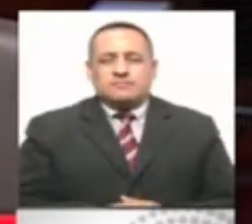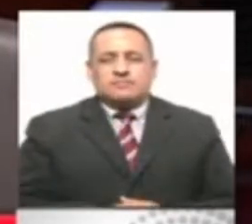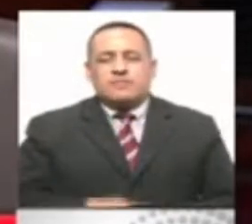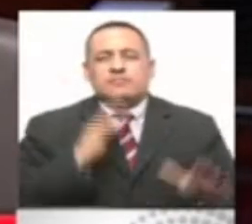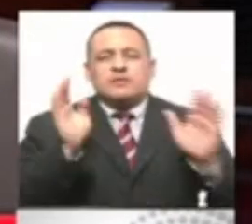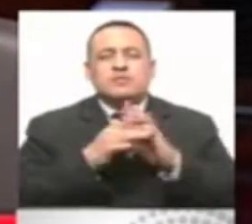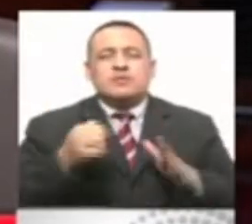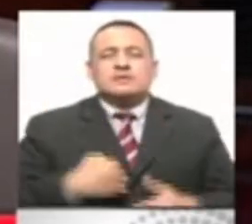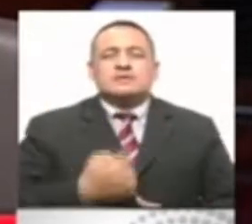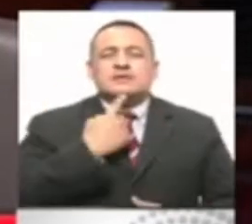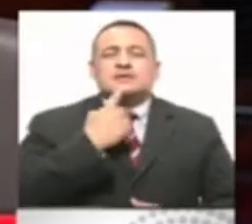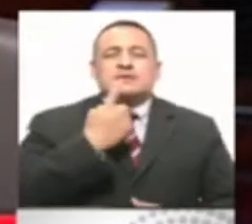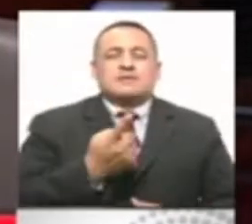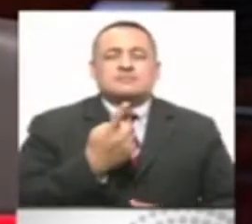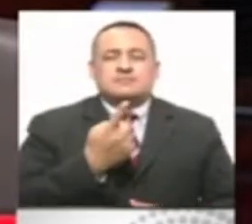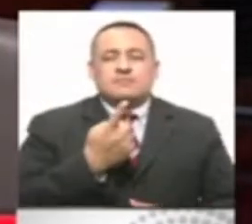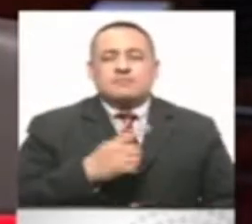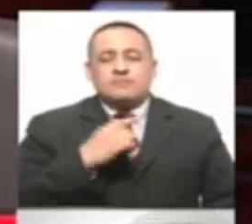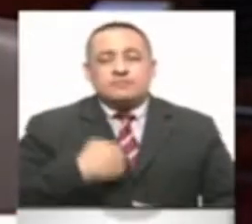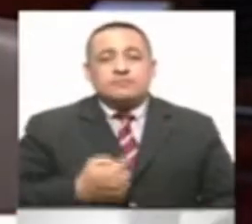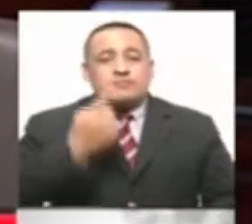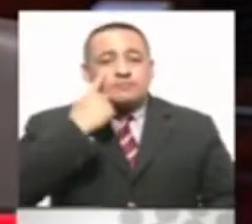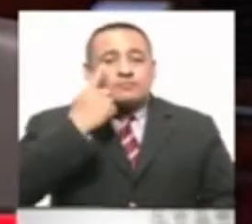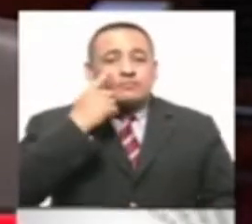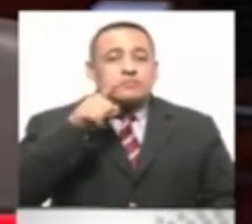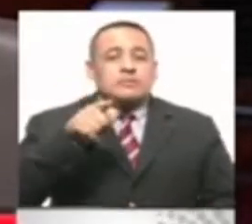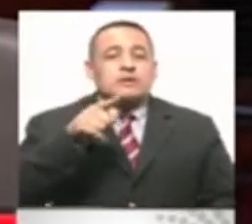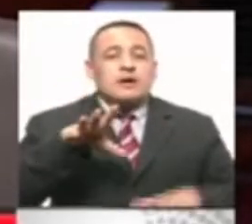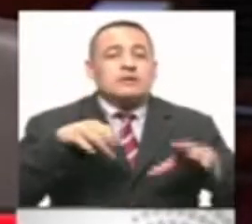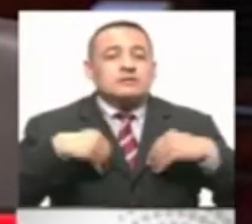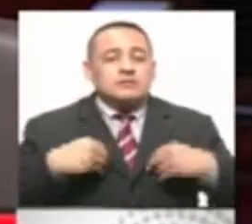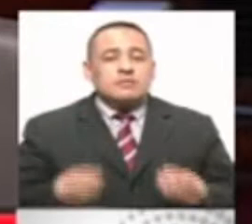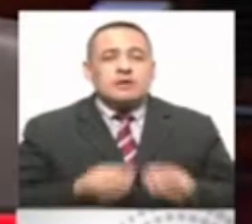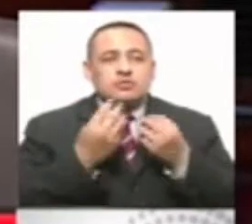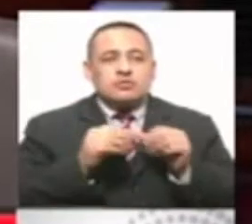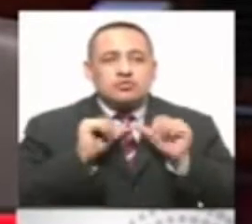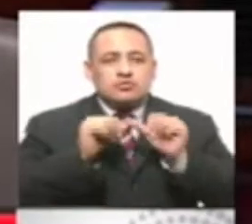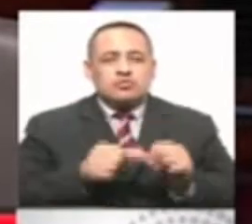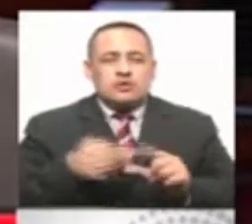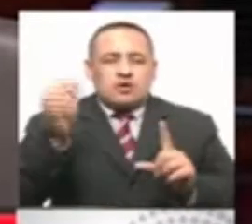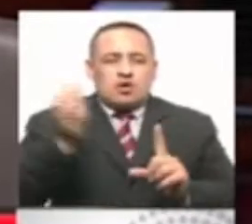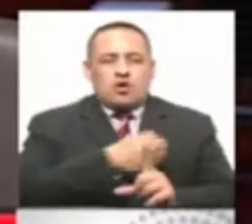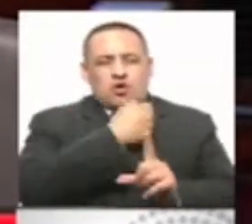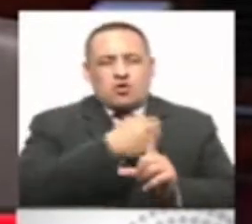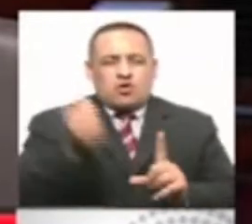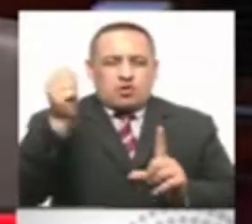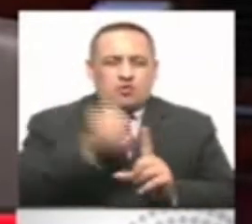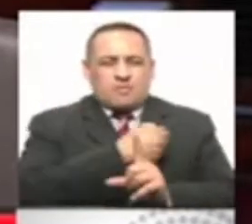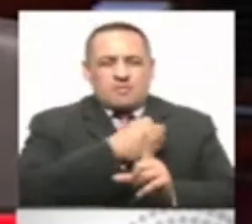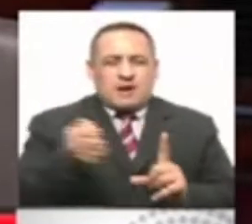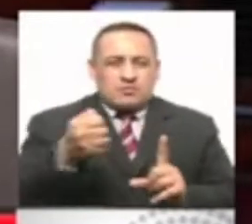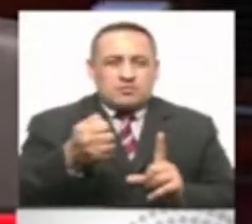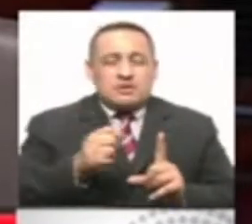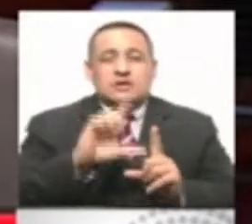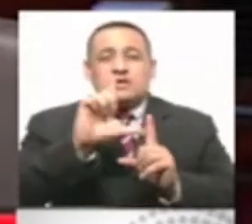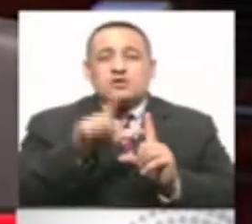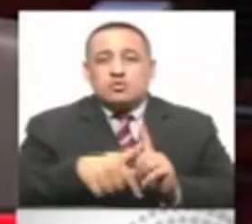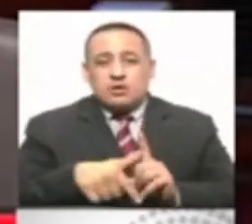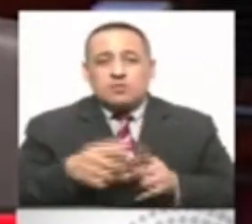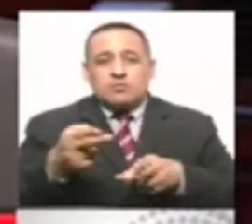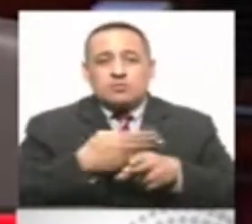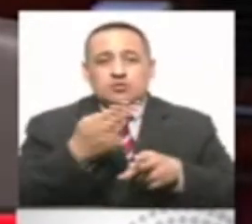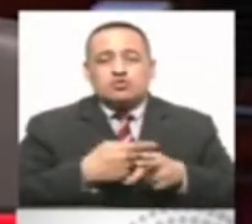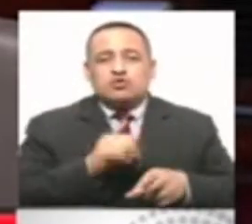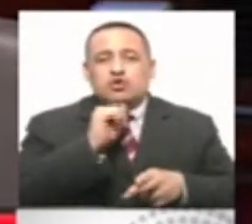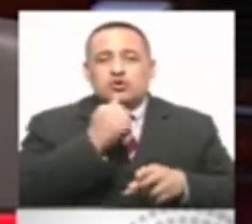Y se les decía, reconozcan para que no sigan siendo torturados y de esa forma terminaba más pronto